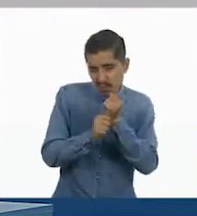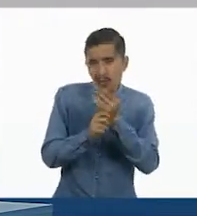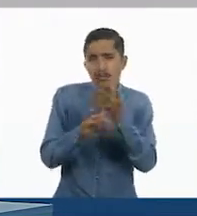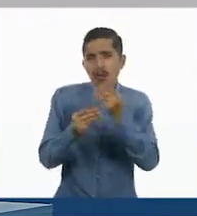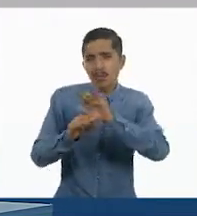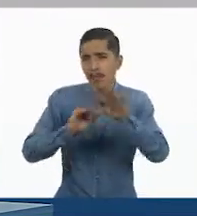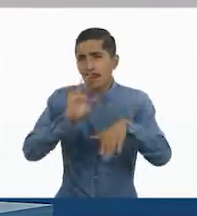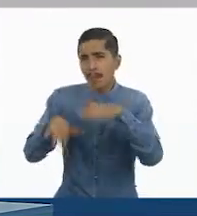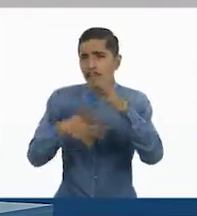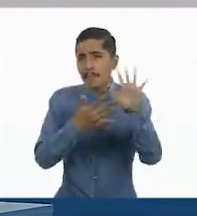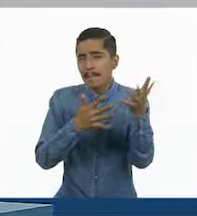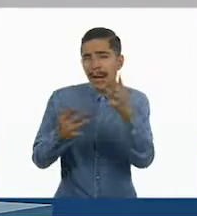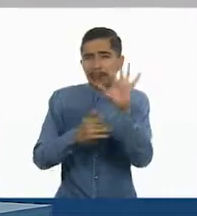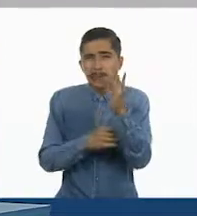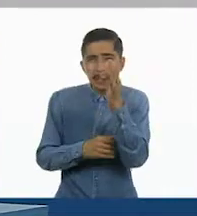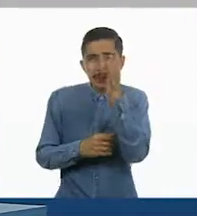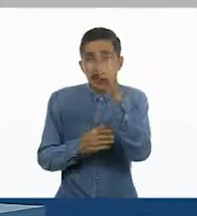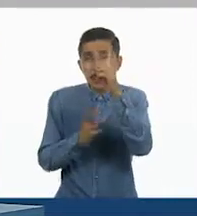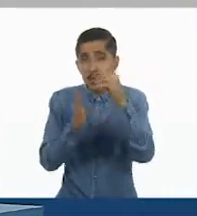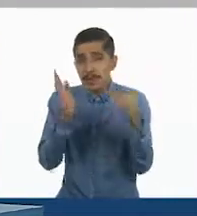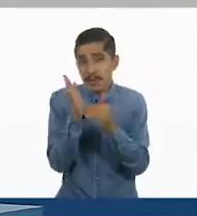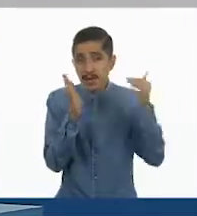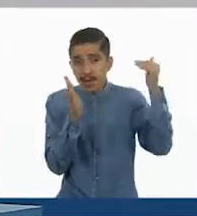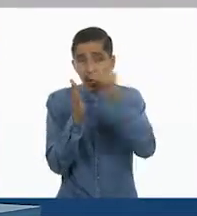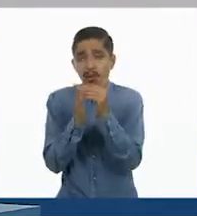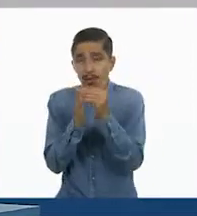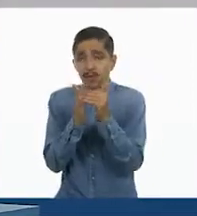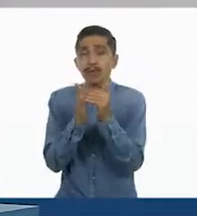mortalidad cerca de